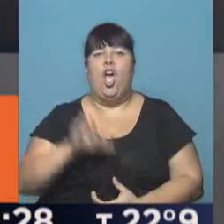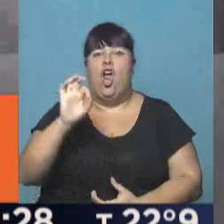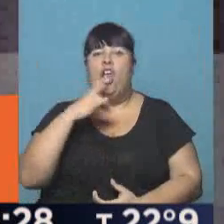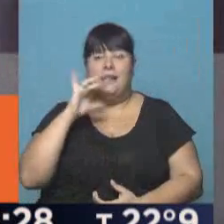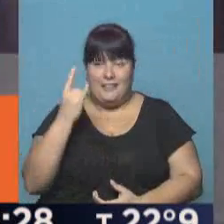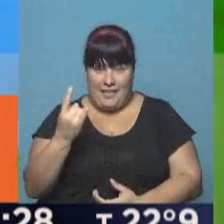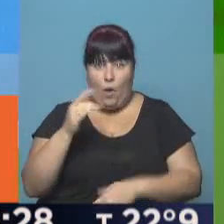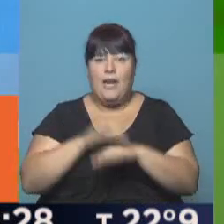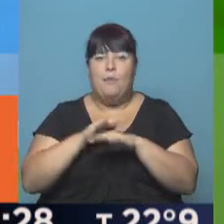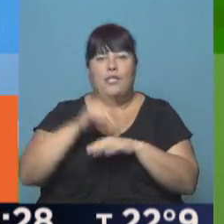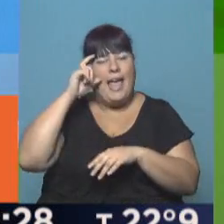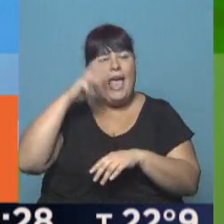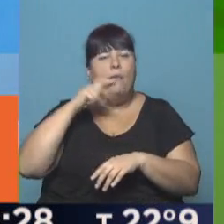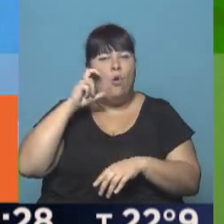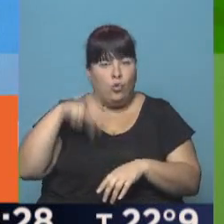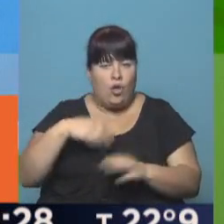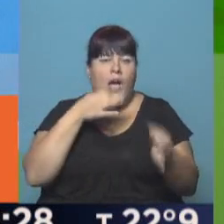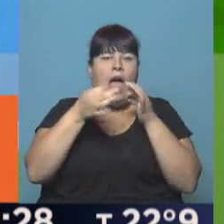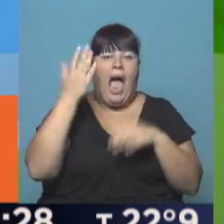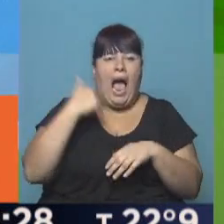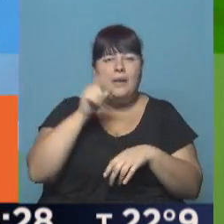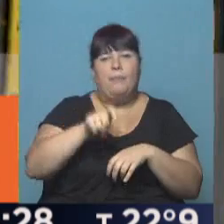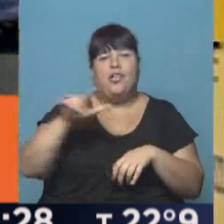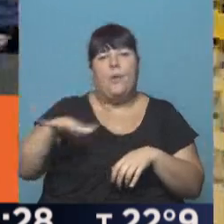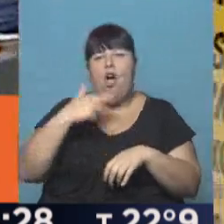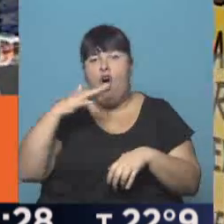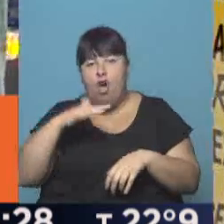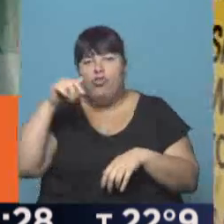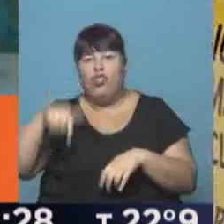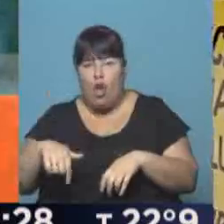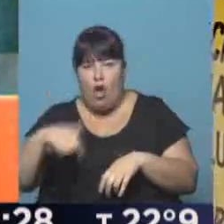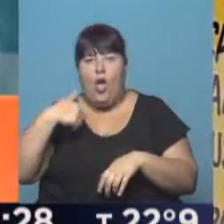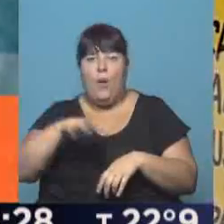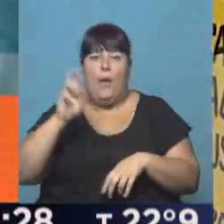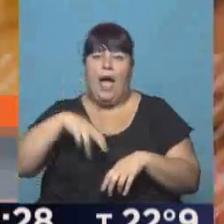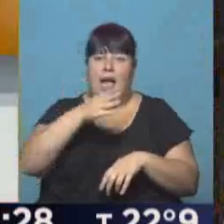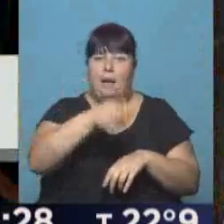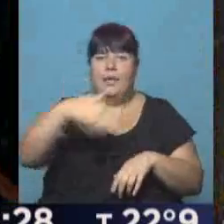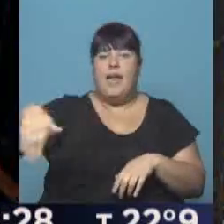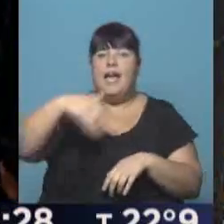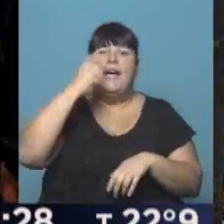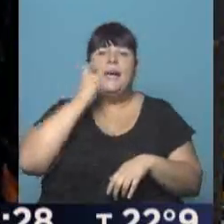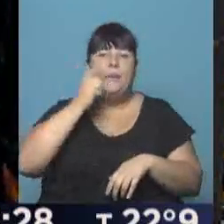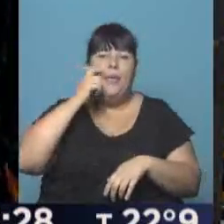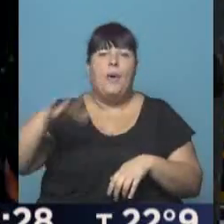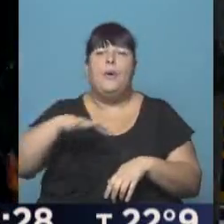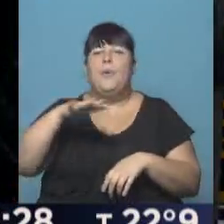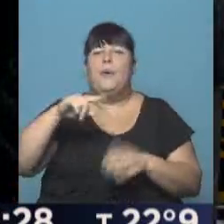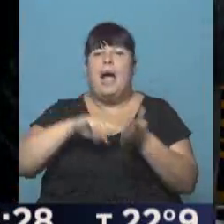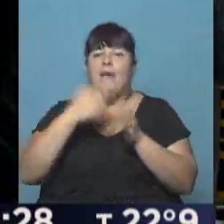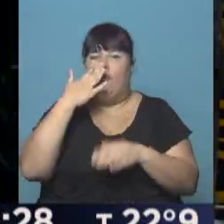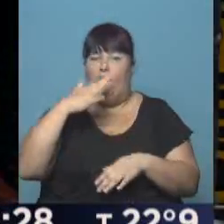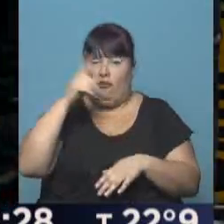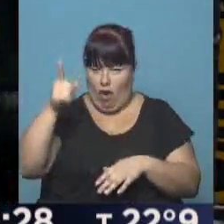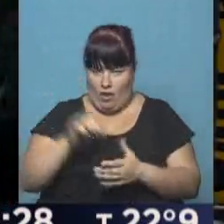lousteau al cliente de evolución diálogo ayer con vecinos de 11 y hoy realizará una caminata por la avenida rivadavia en el barrio porteño de